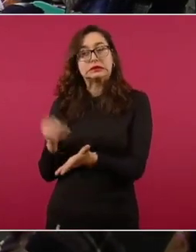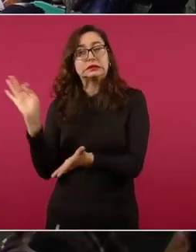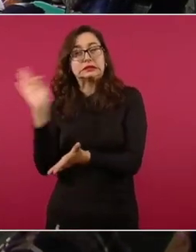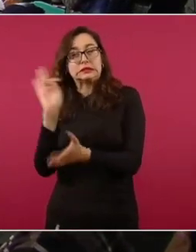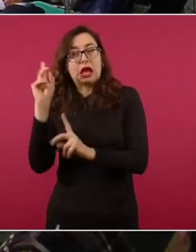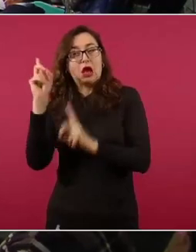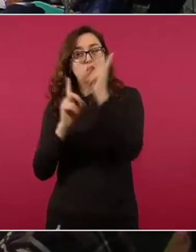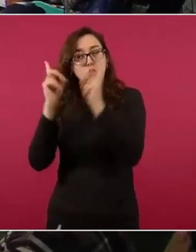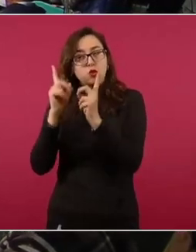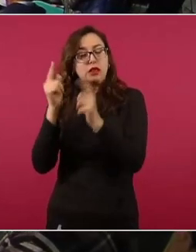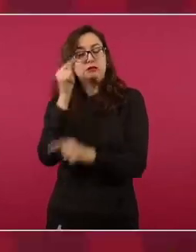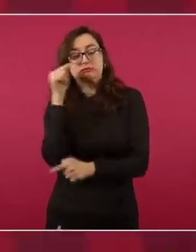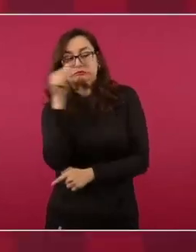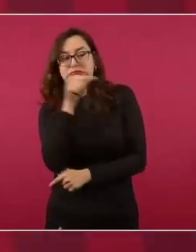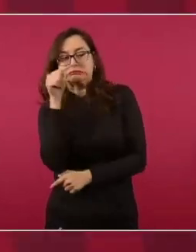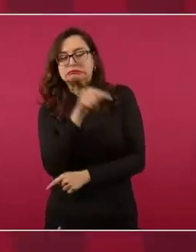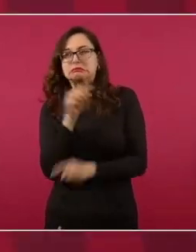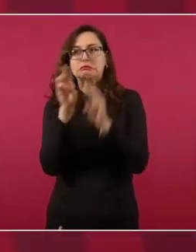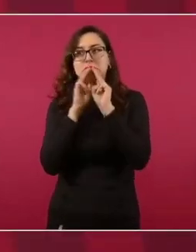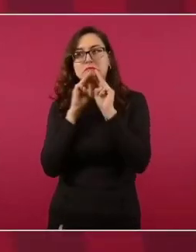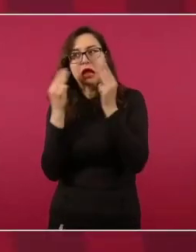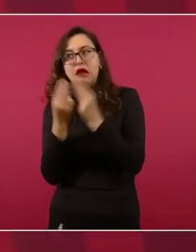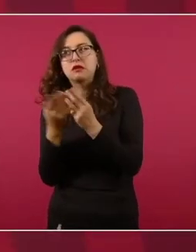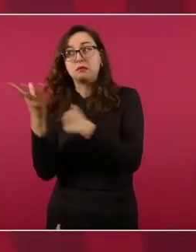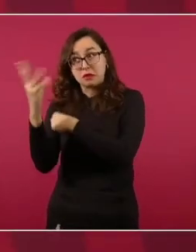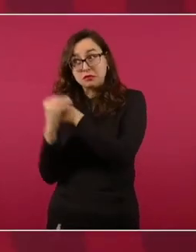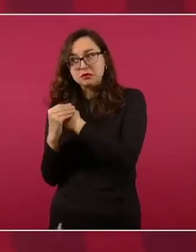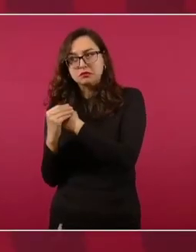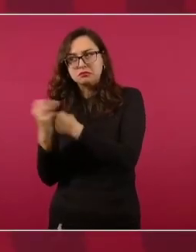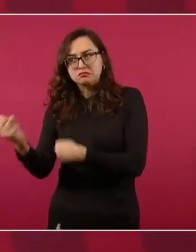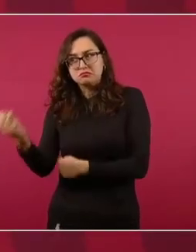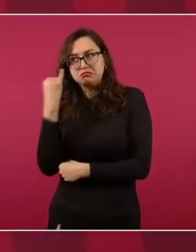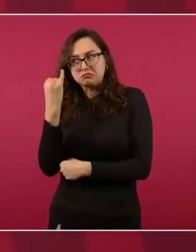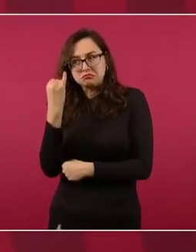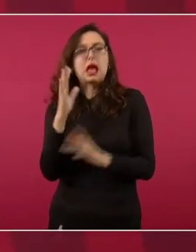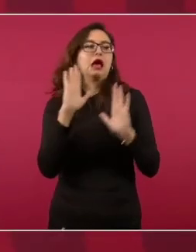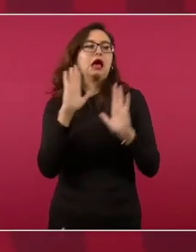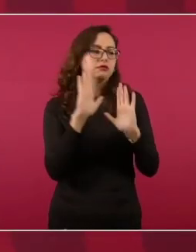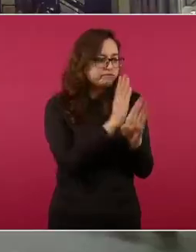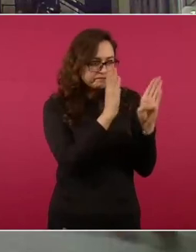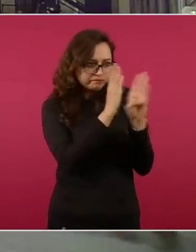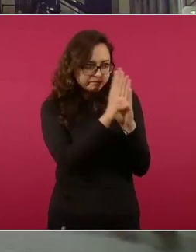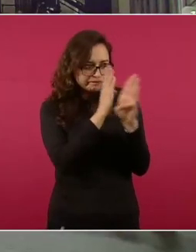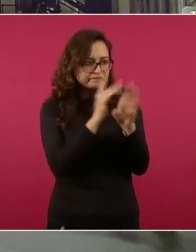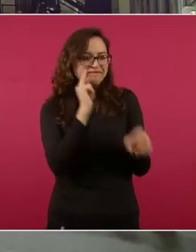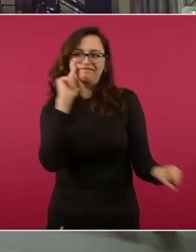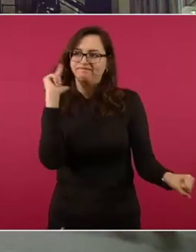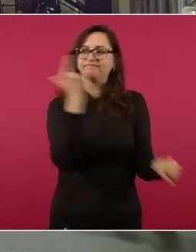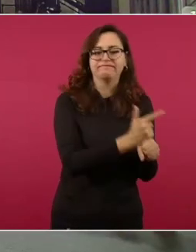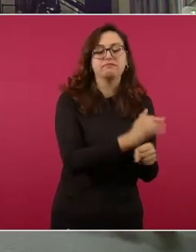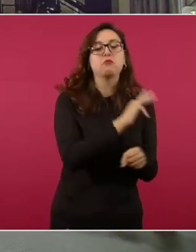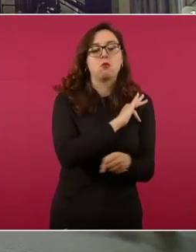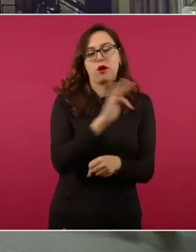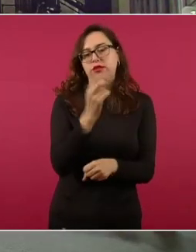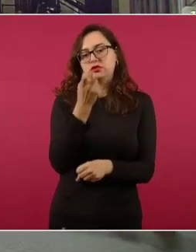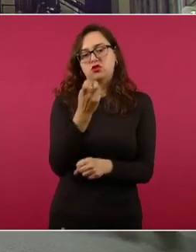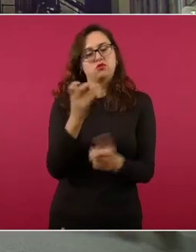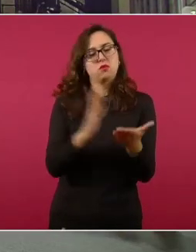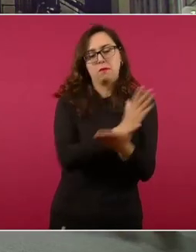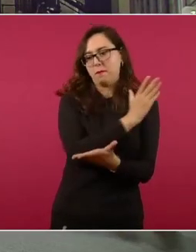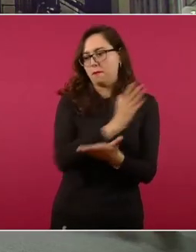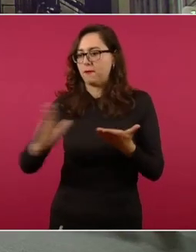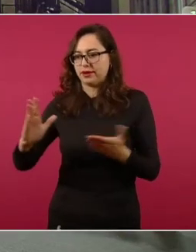una autorización de una autoridad competente. Eso es lo que puedo comentarte. Presidente, en este mismo tema y entendiendo pues